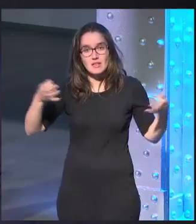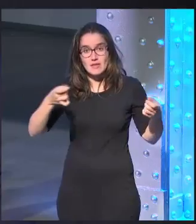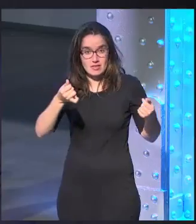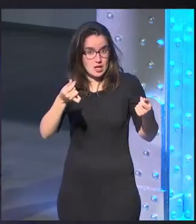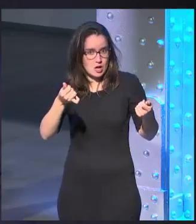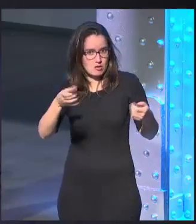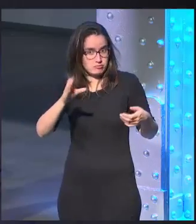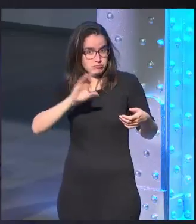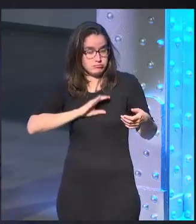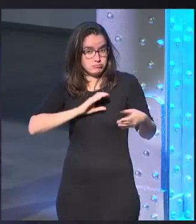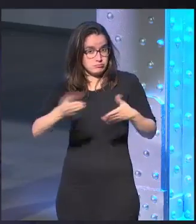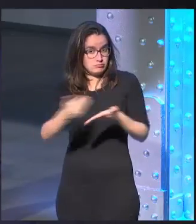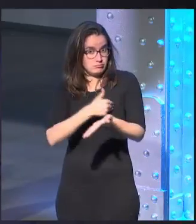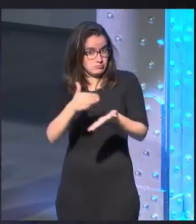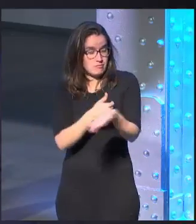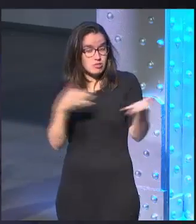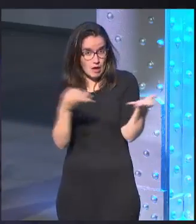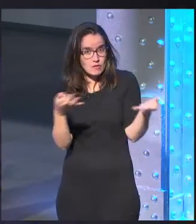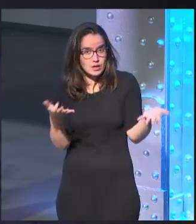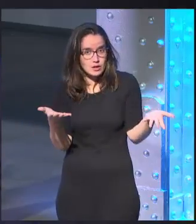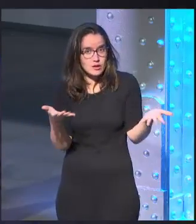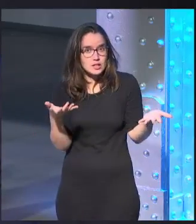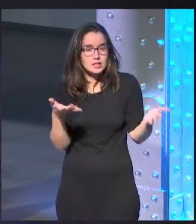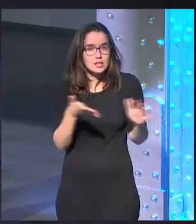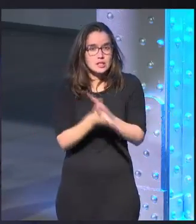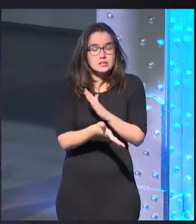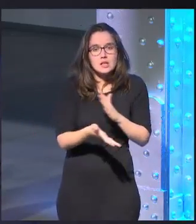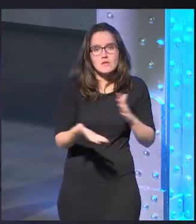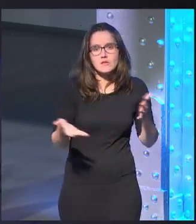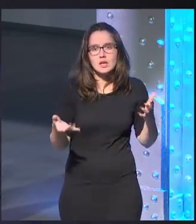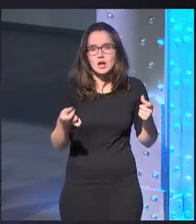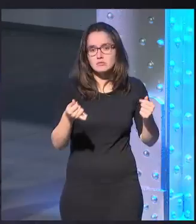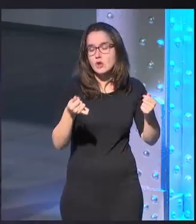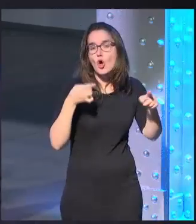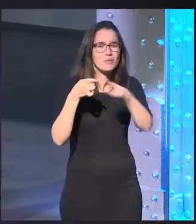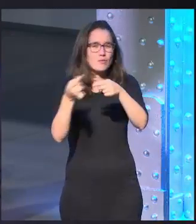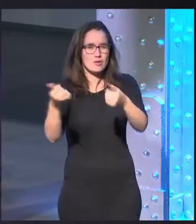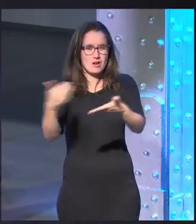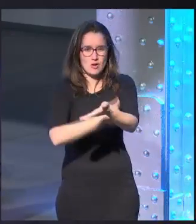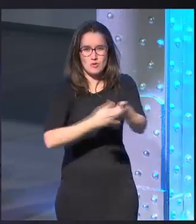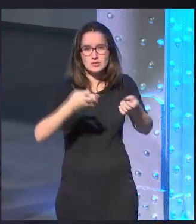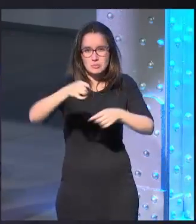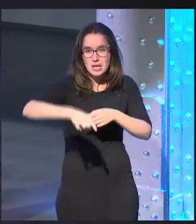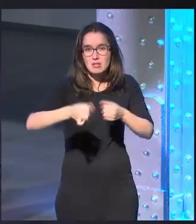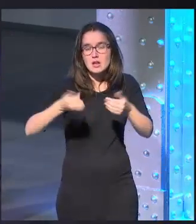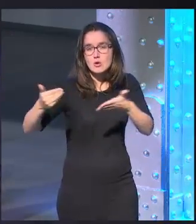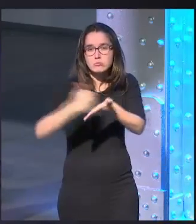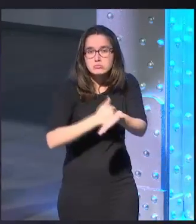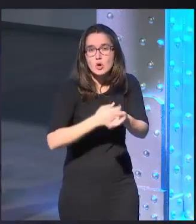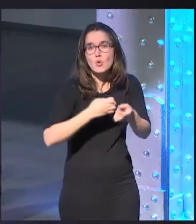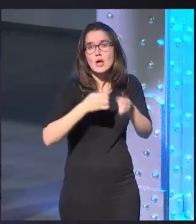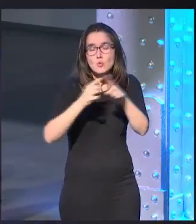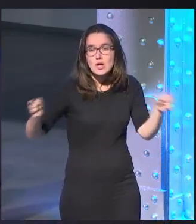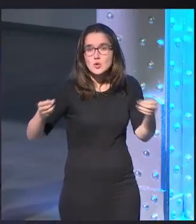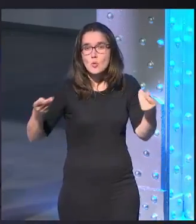dinero, o sea, que tengan lo que se llama un fundraising roadmap, o sea, que sepan que cuánto dinero tienen que levantar,